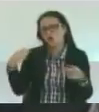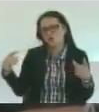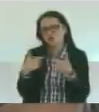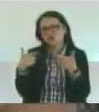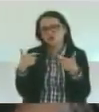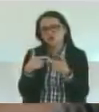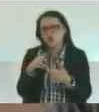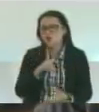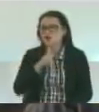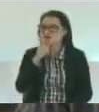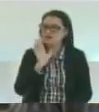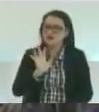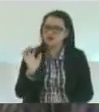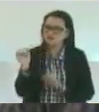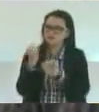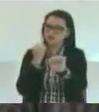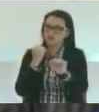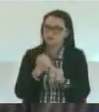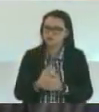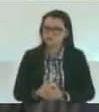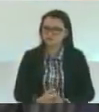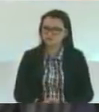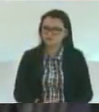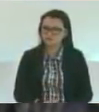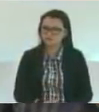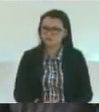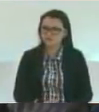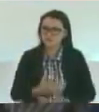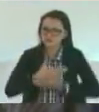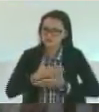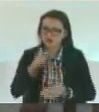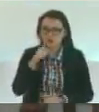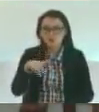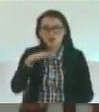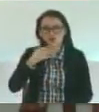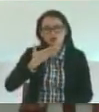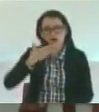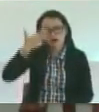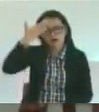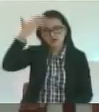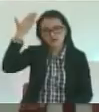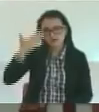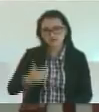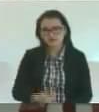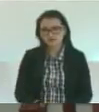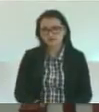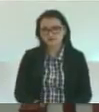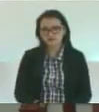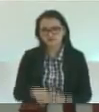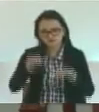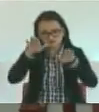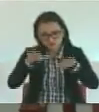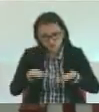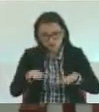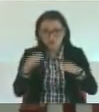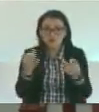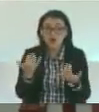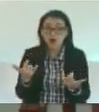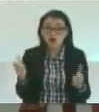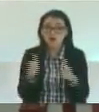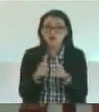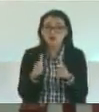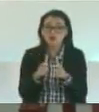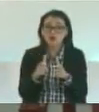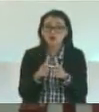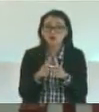Gaza y mi solidaridad con el pueblo musulmán. Va a haber una reunión de la